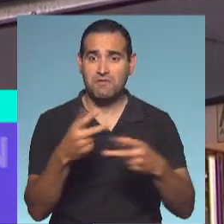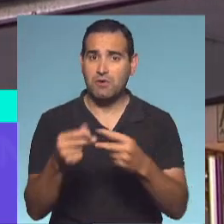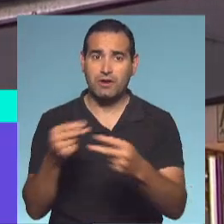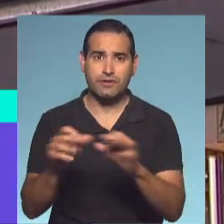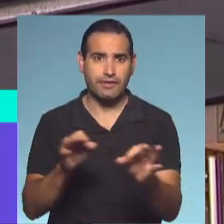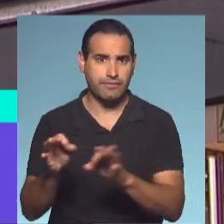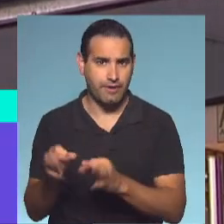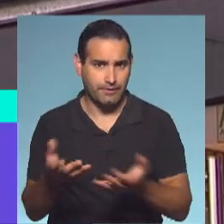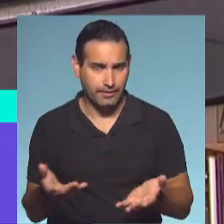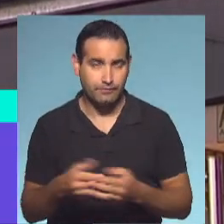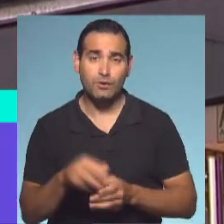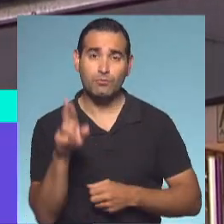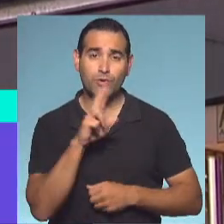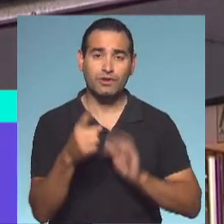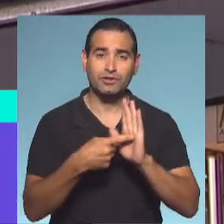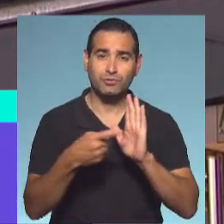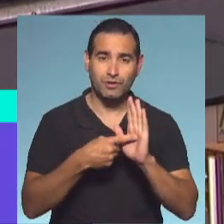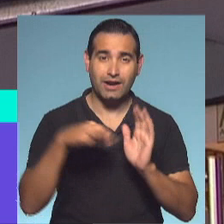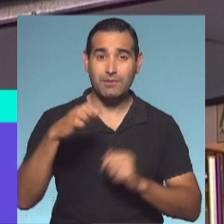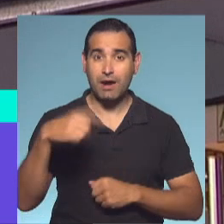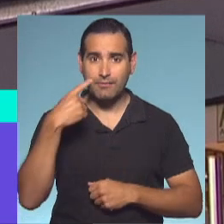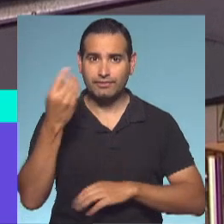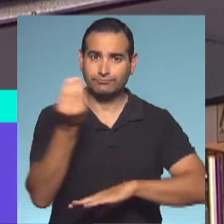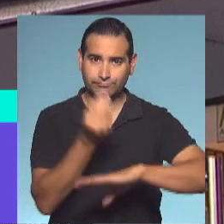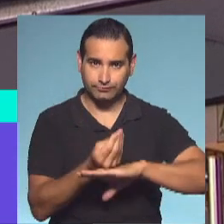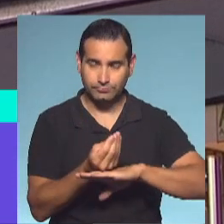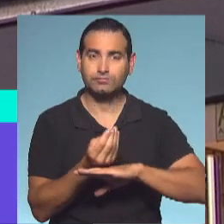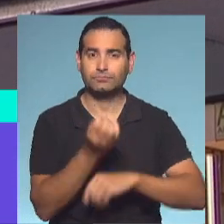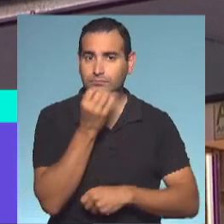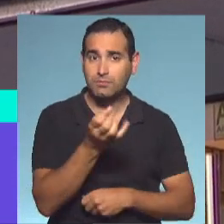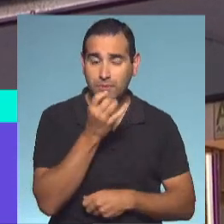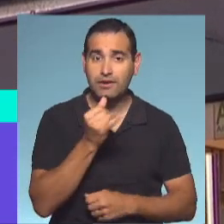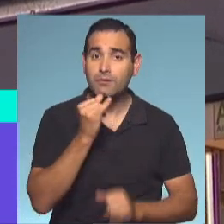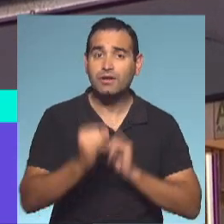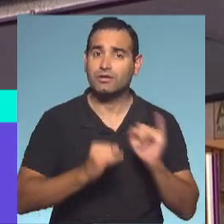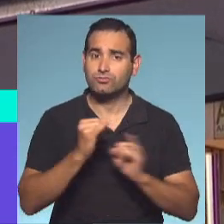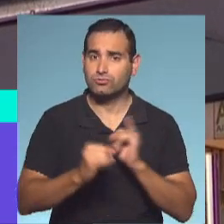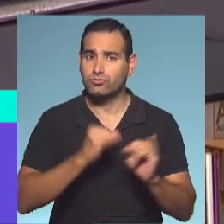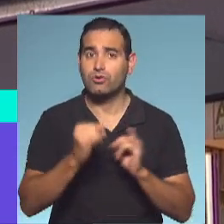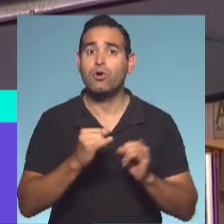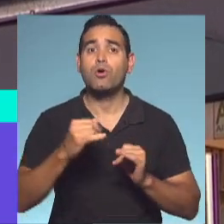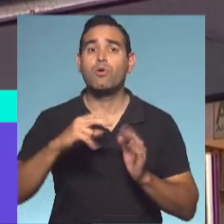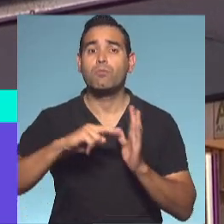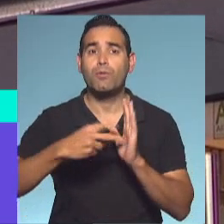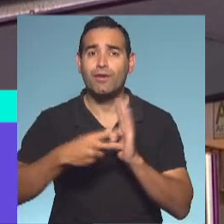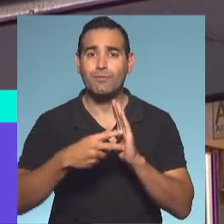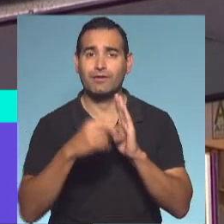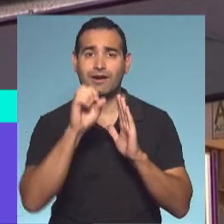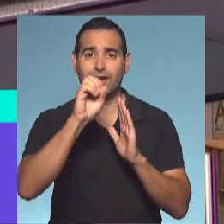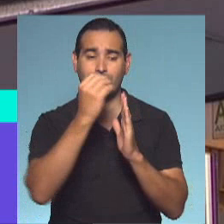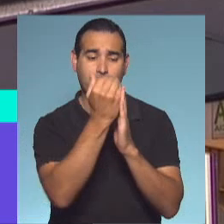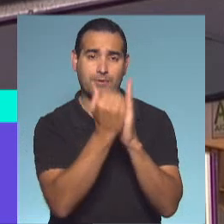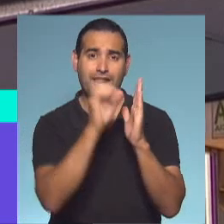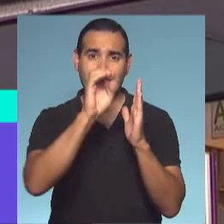aquí a presentarse la titular del PAMI frente a la justicia para decir que el inconveniente estuvo en los padrones